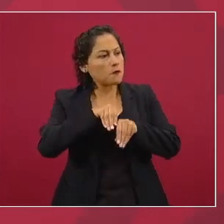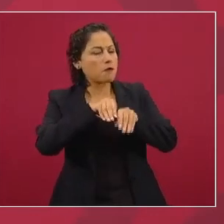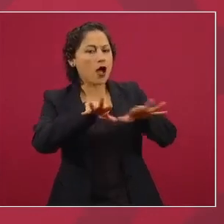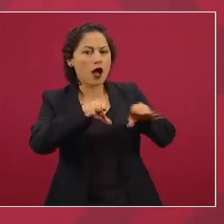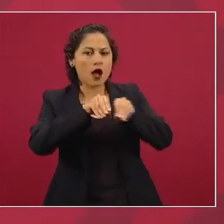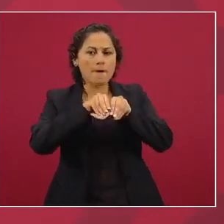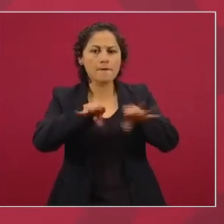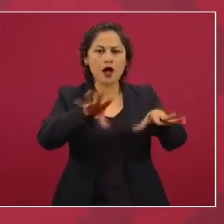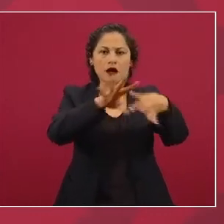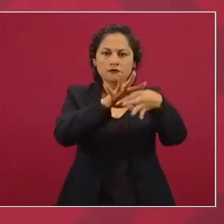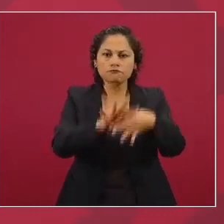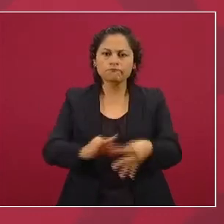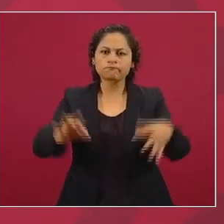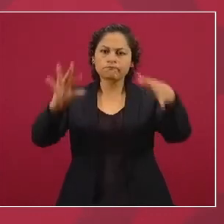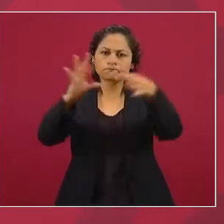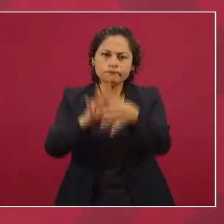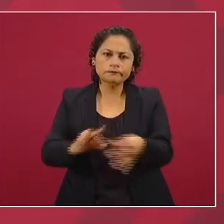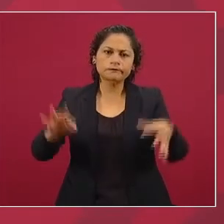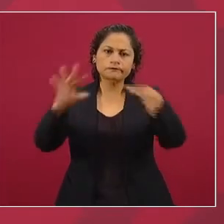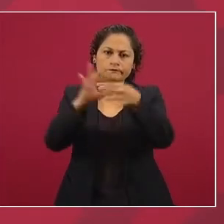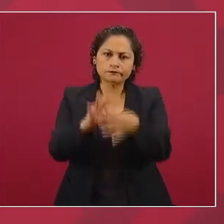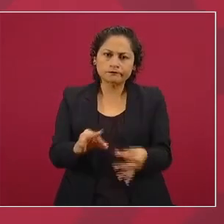aclarar, argumentar,